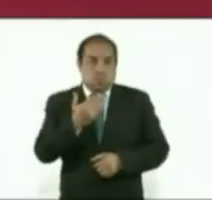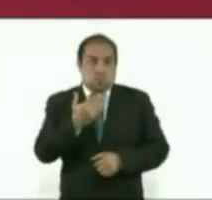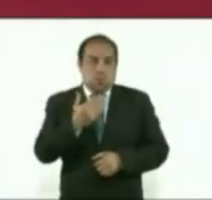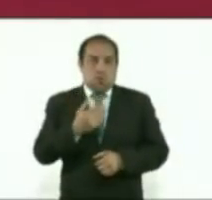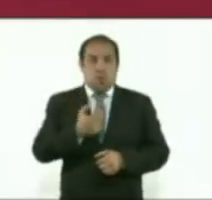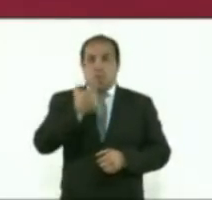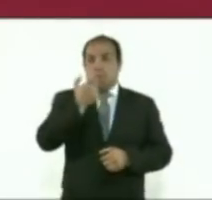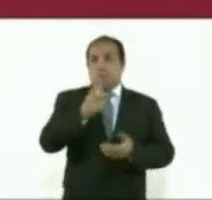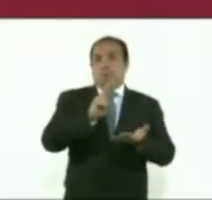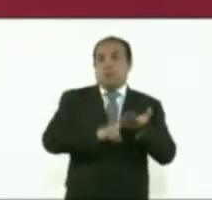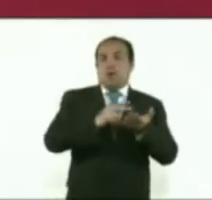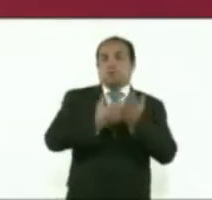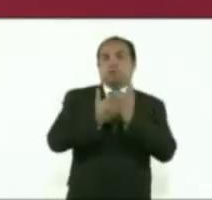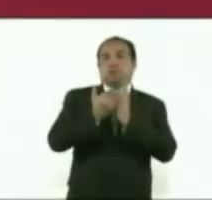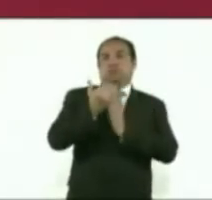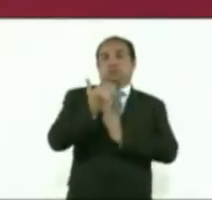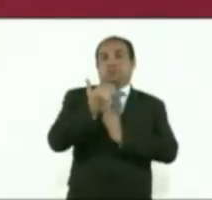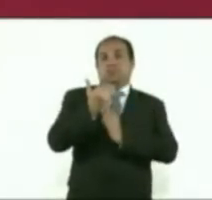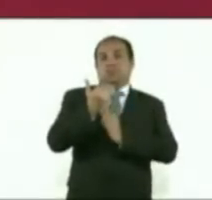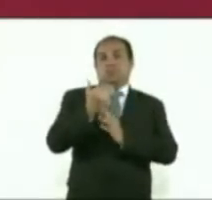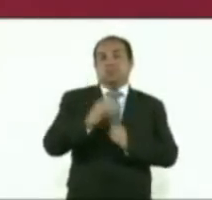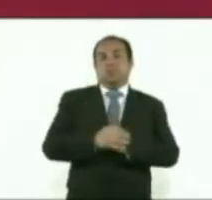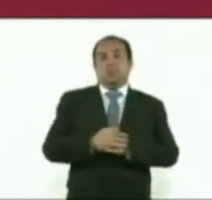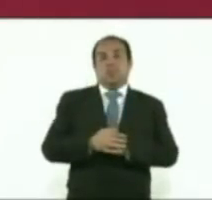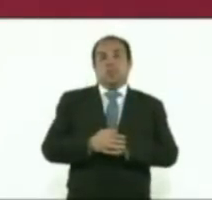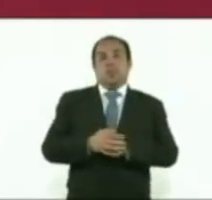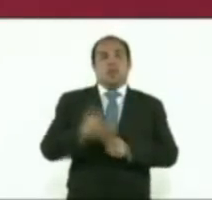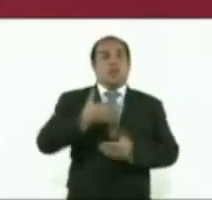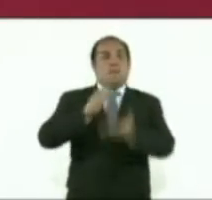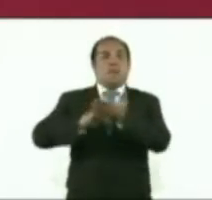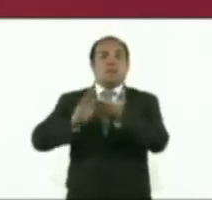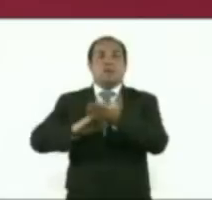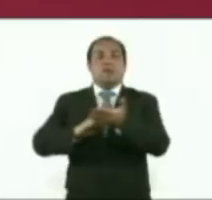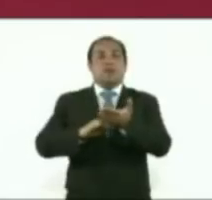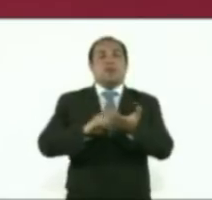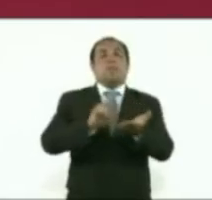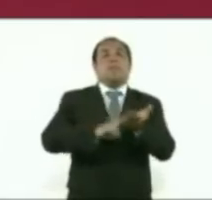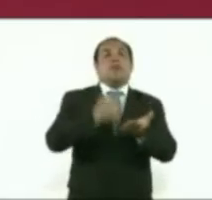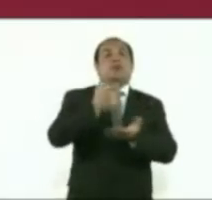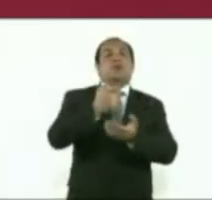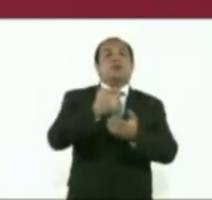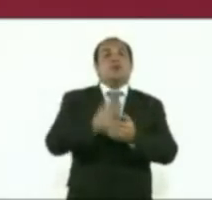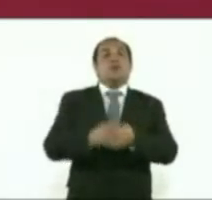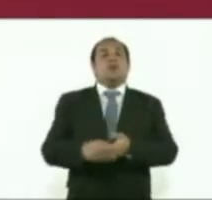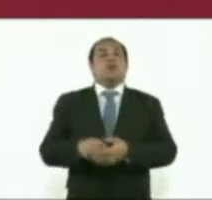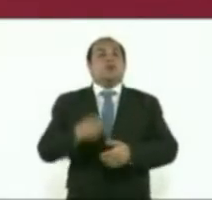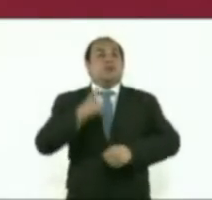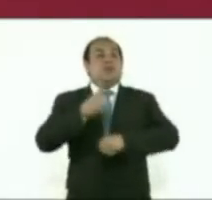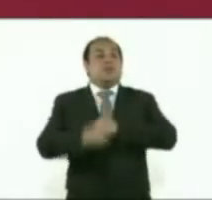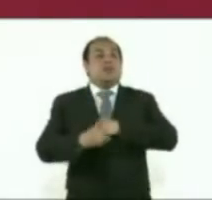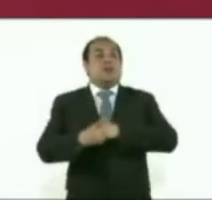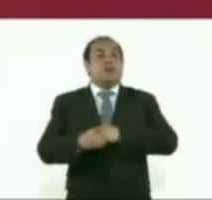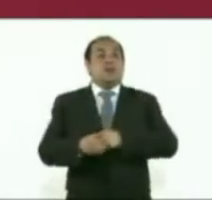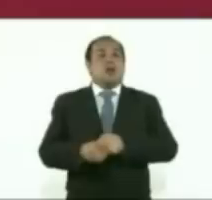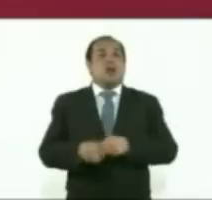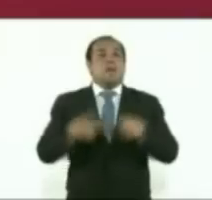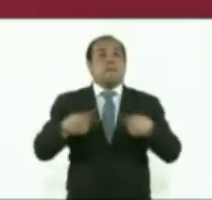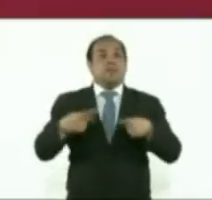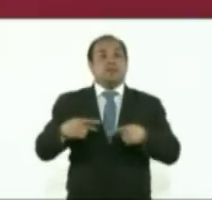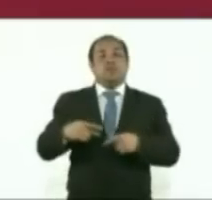es decir no es un asunto de que aumenta la demanda y entonces aumentan los precios porque afecta directamente al bolsillo de la ciudadanía